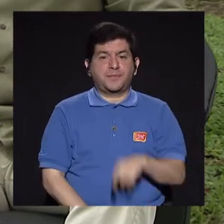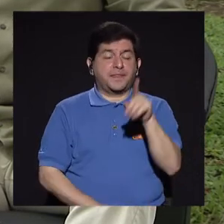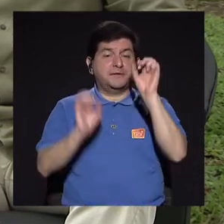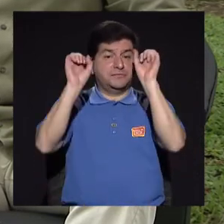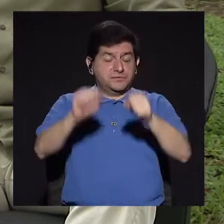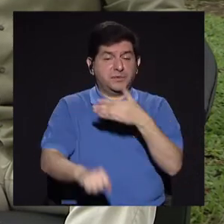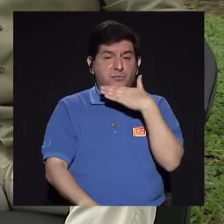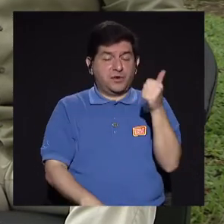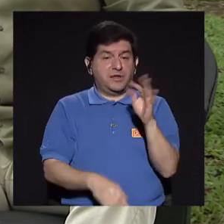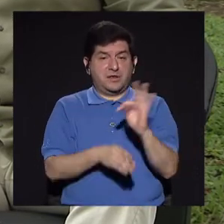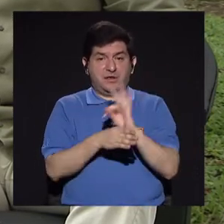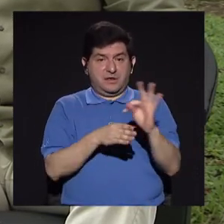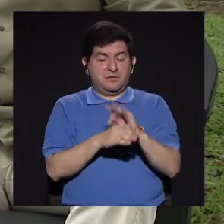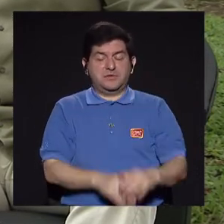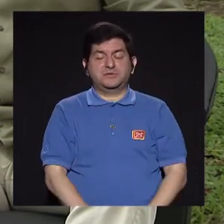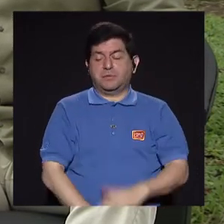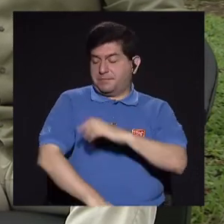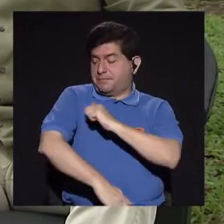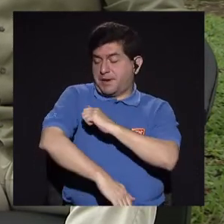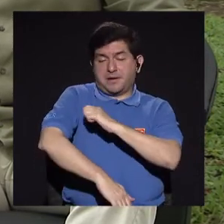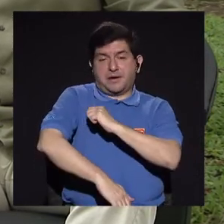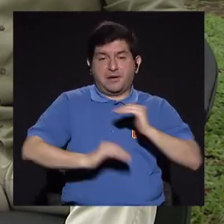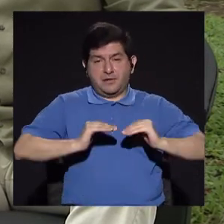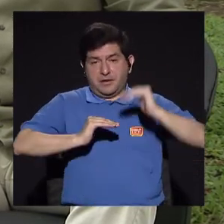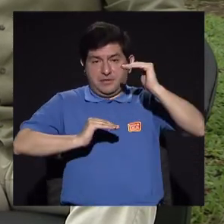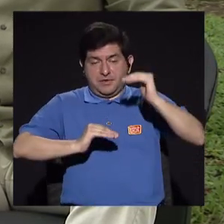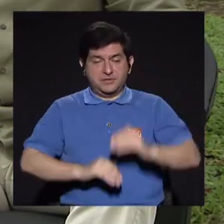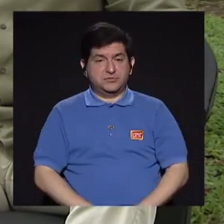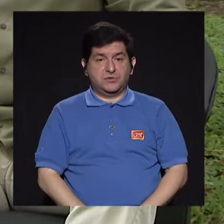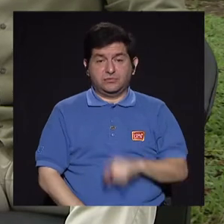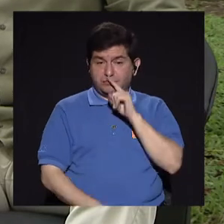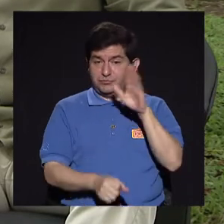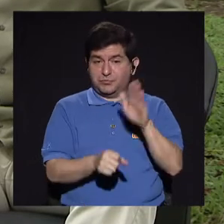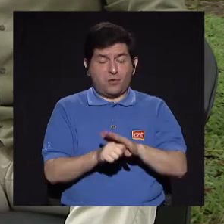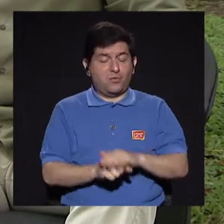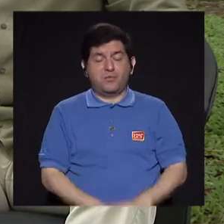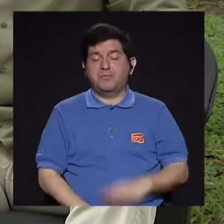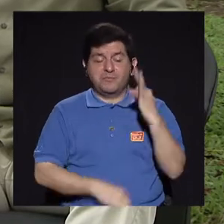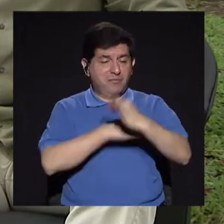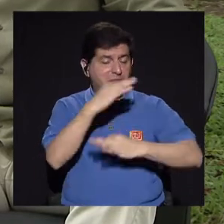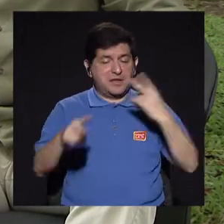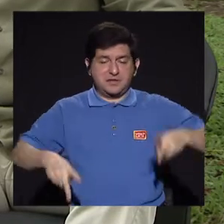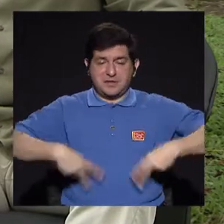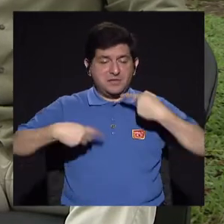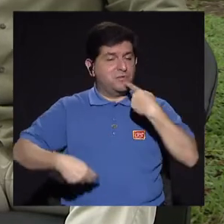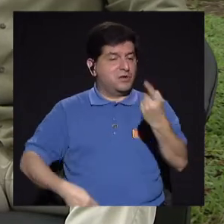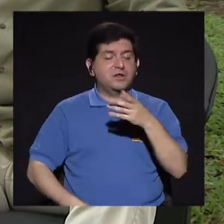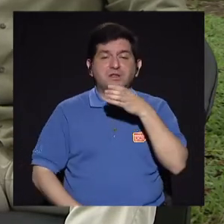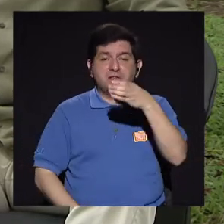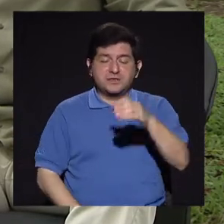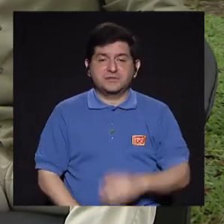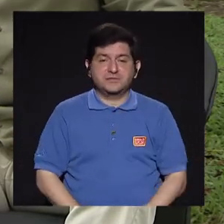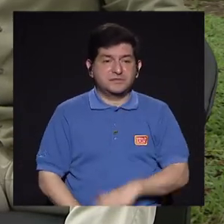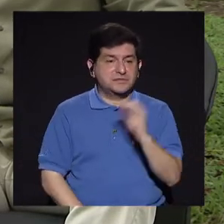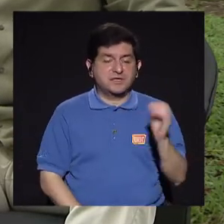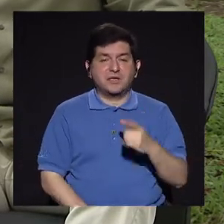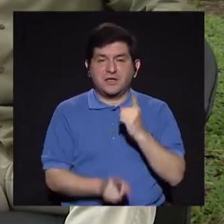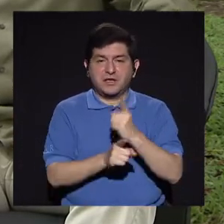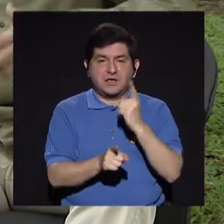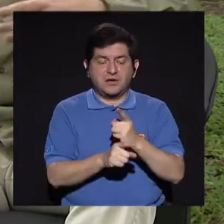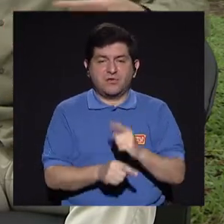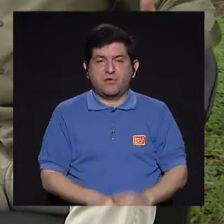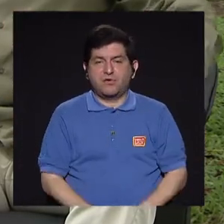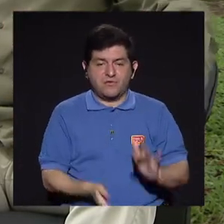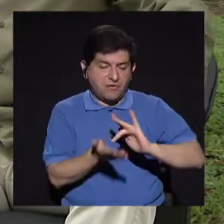ejemplo, usted puede hacer el mejor tratamiento para la hipertensión, que si no sigue las normas del estilo de vida que le ha recomendado su médico y las dosis